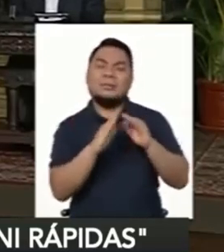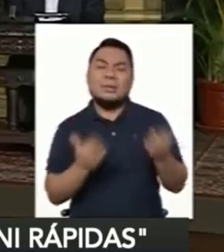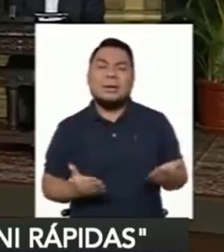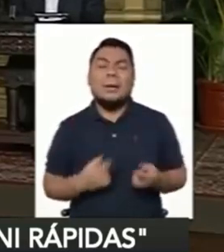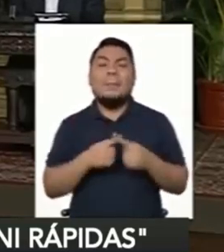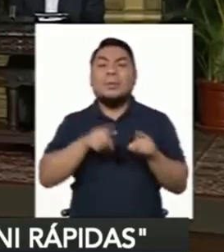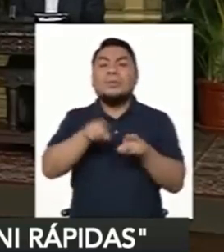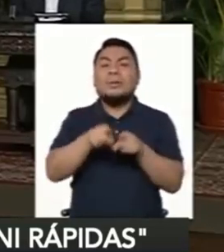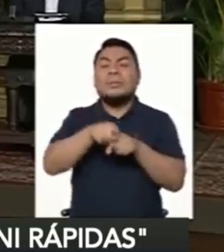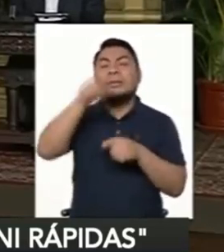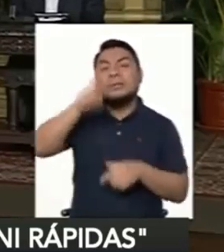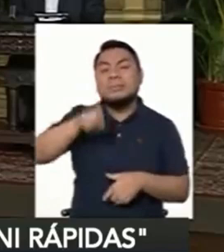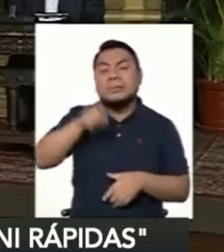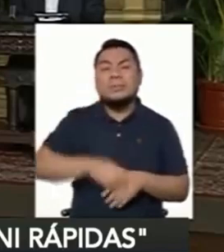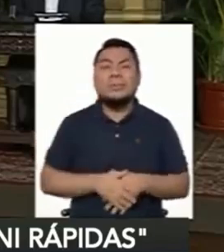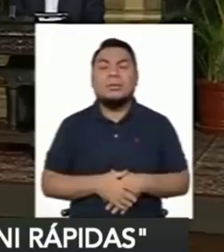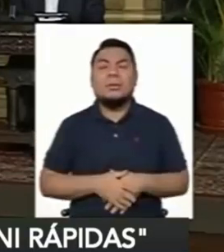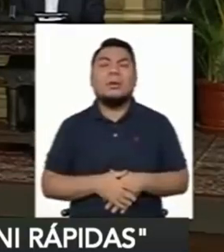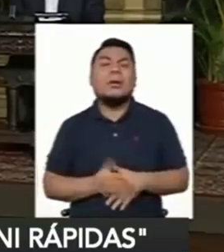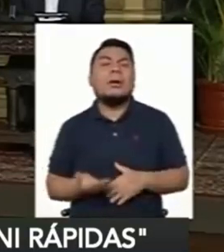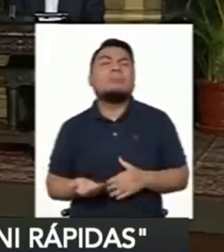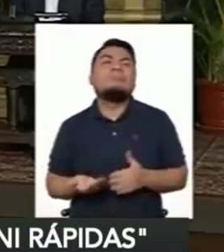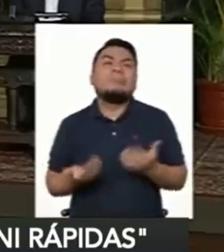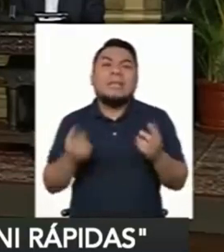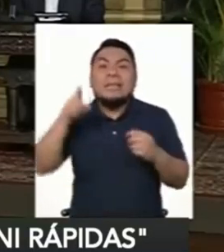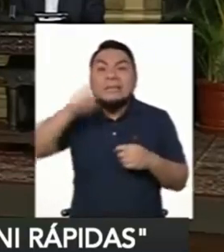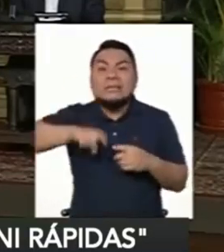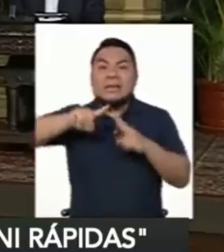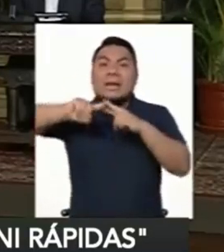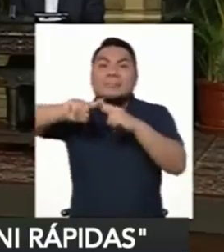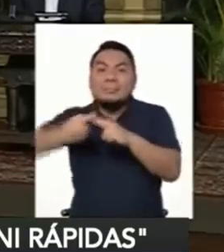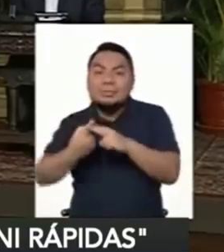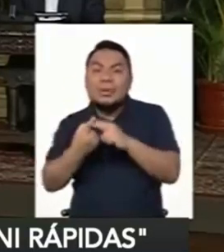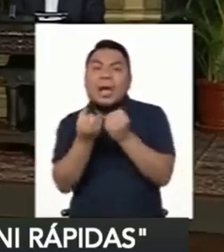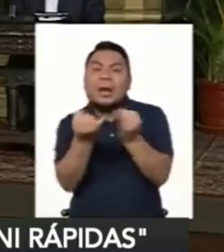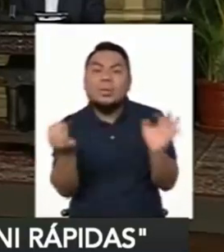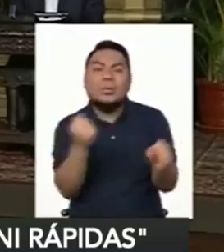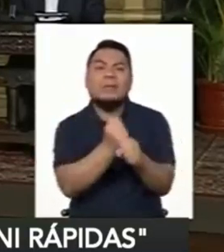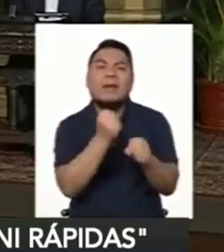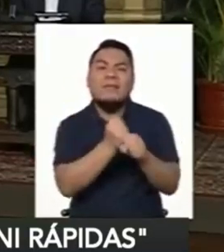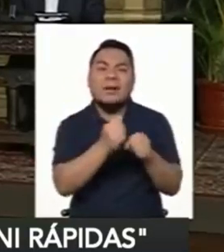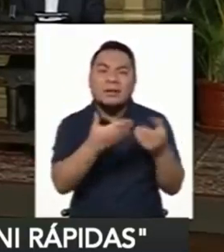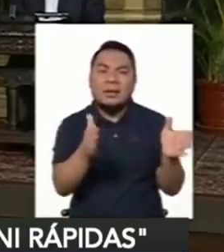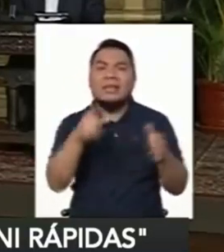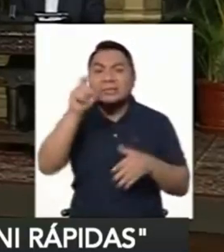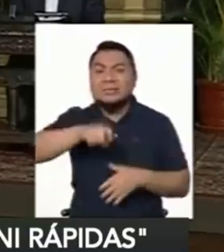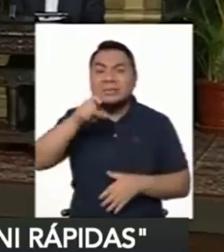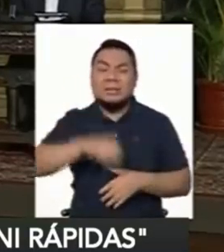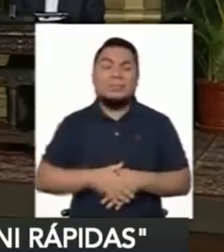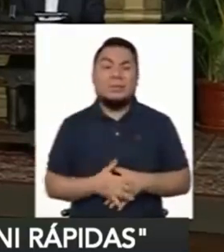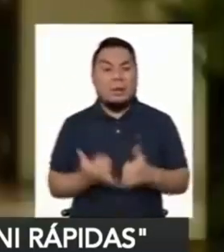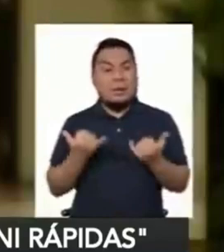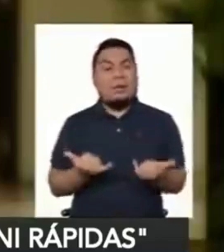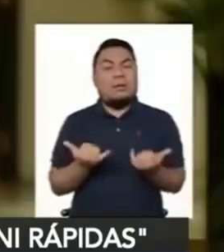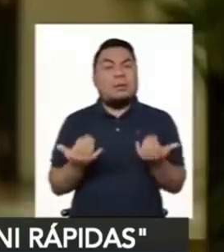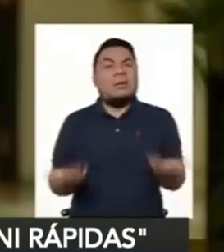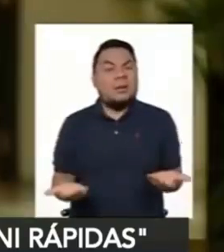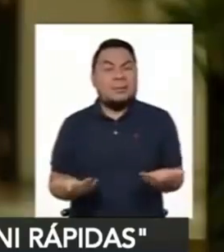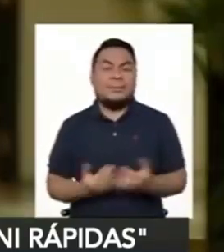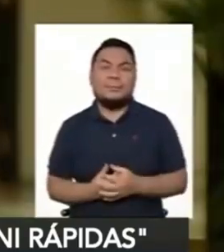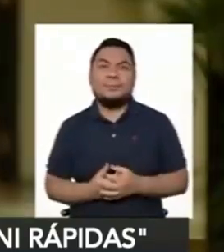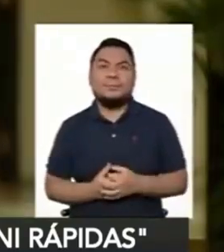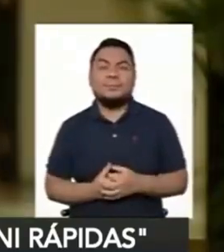también necesitamos reiniciar algunas actividades. Lo que ocurre es que actualmente